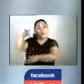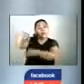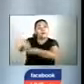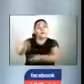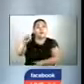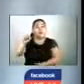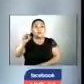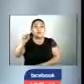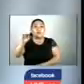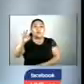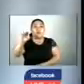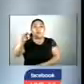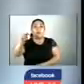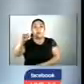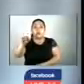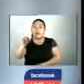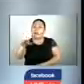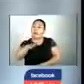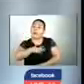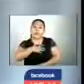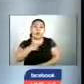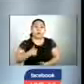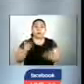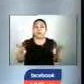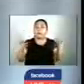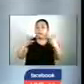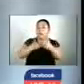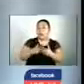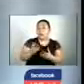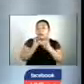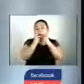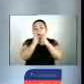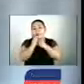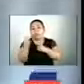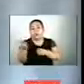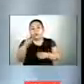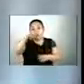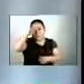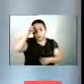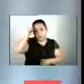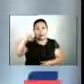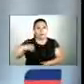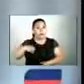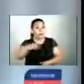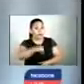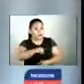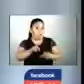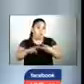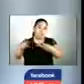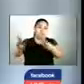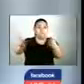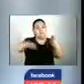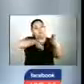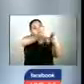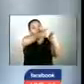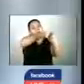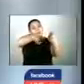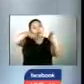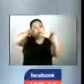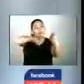Según cuenta en sus redes sociales, le agrada poder mezclar sus dos grandes pasiones, la medicina y la buena música.